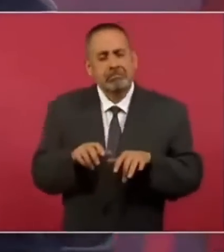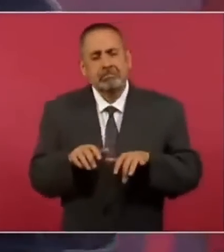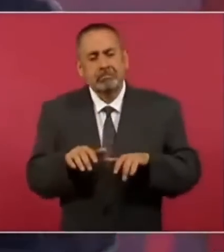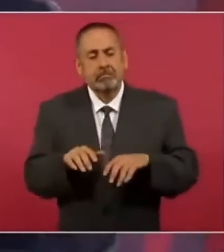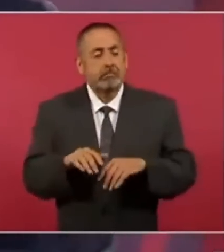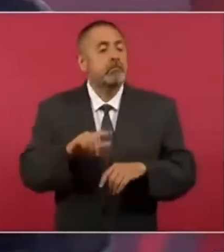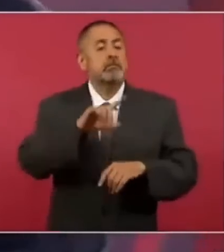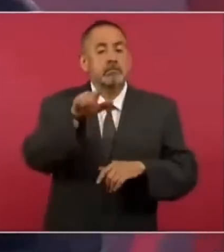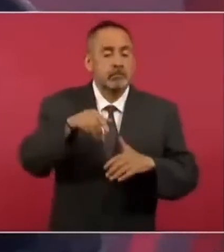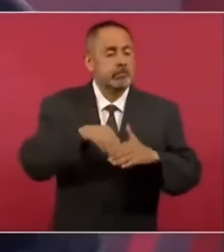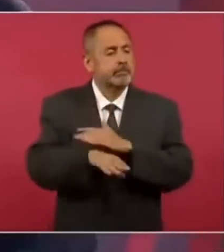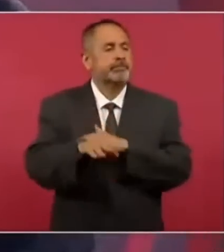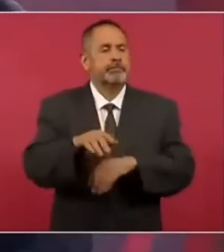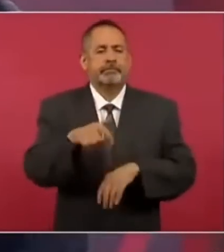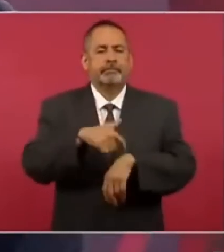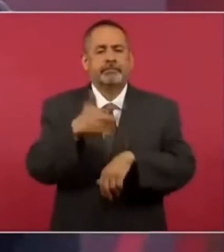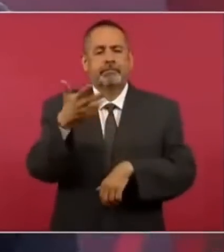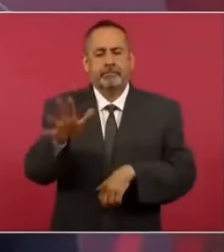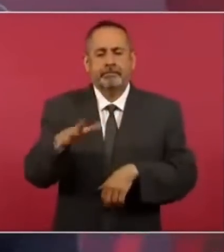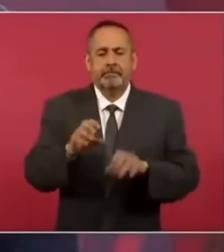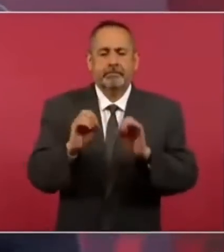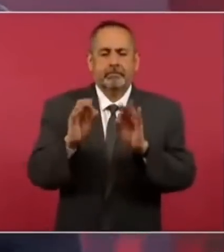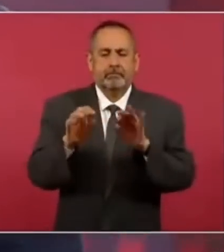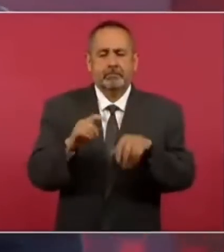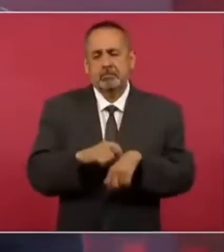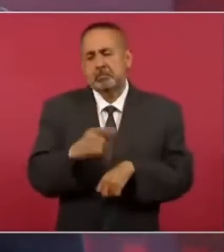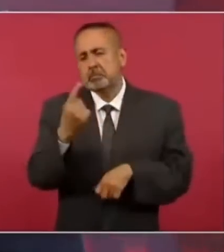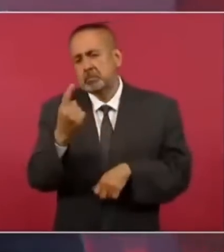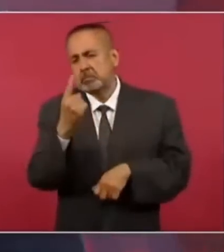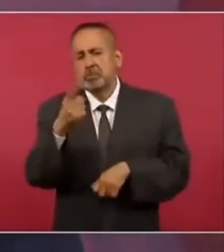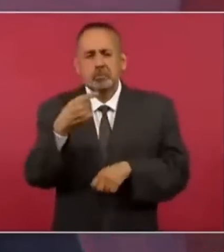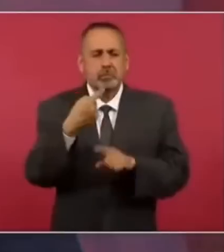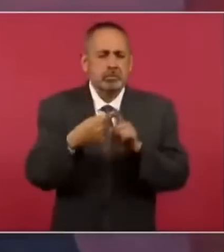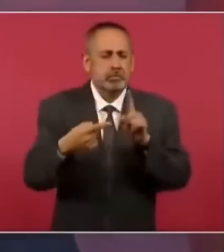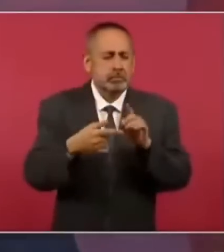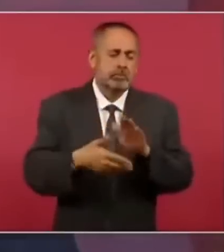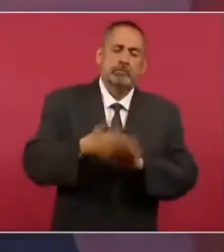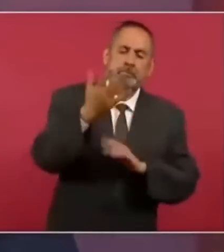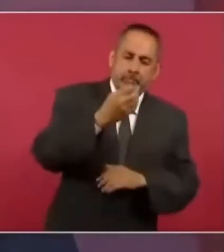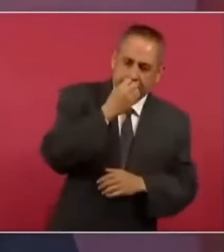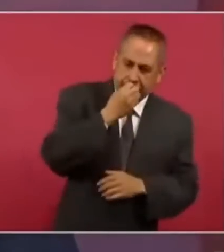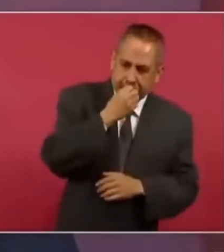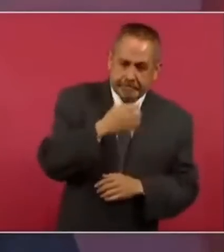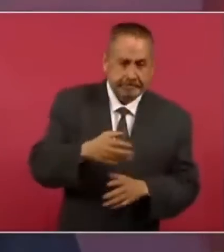Ya después llegan a las 10, a la 1, 1:30, ¿no?, a comer.